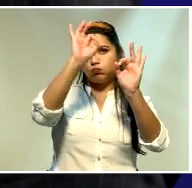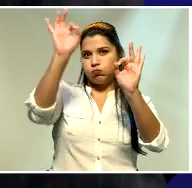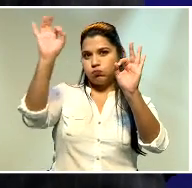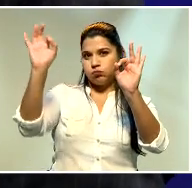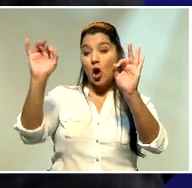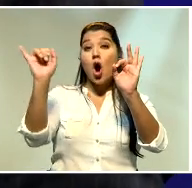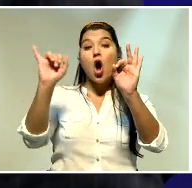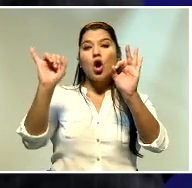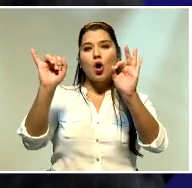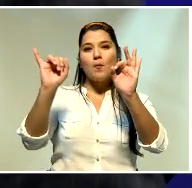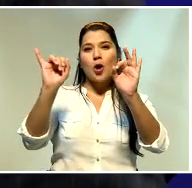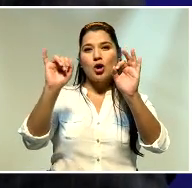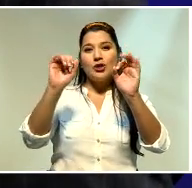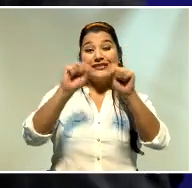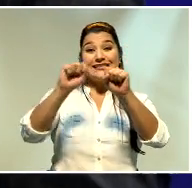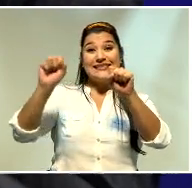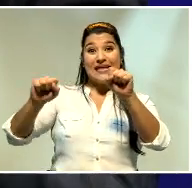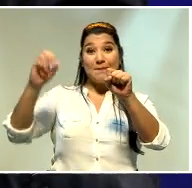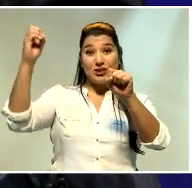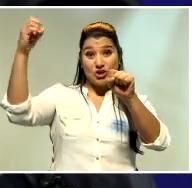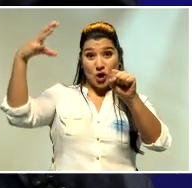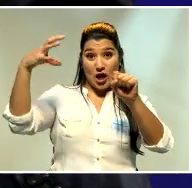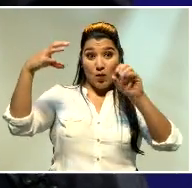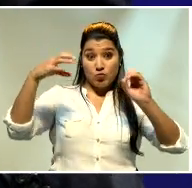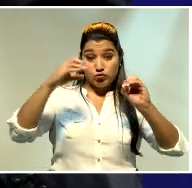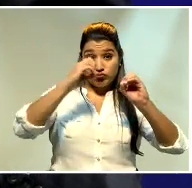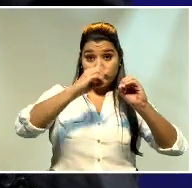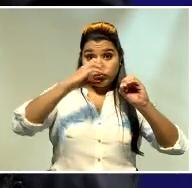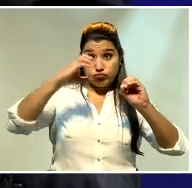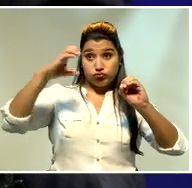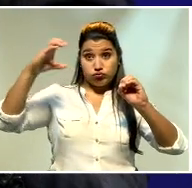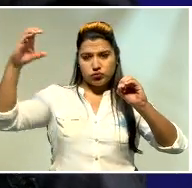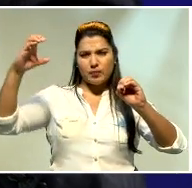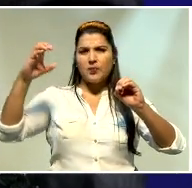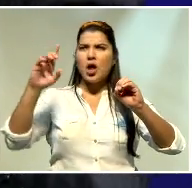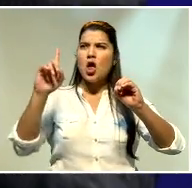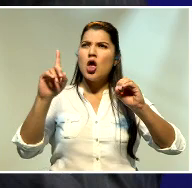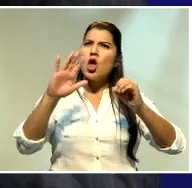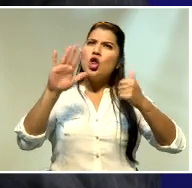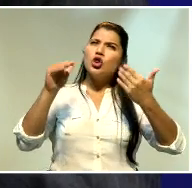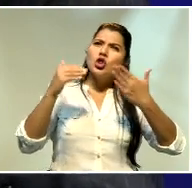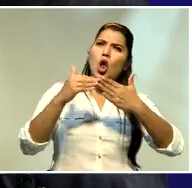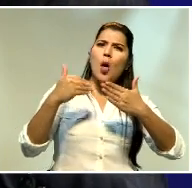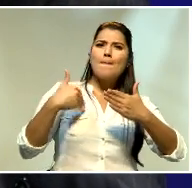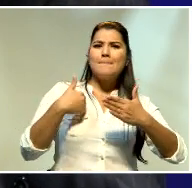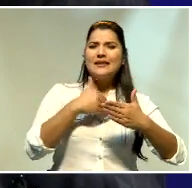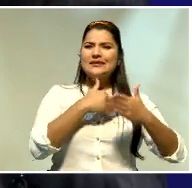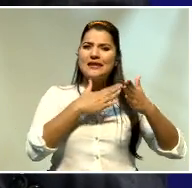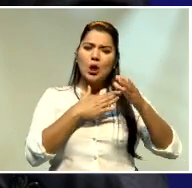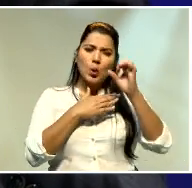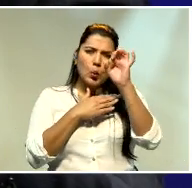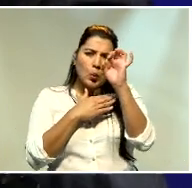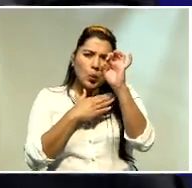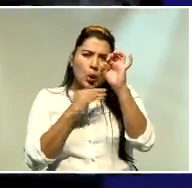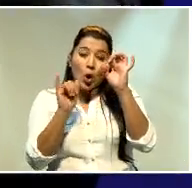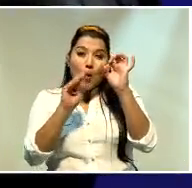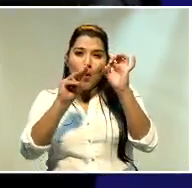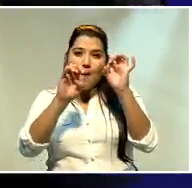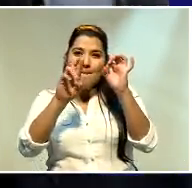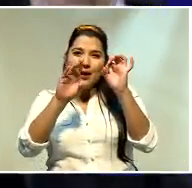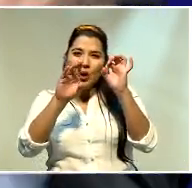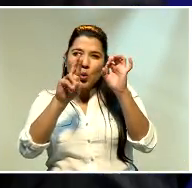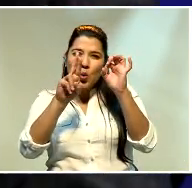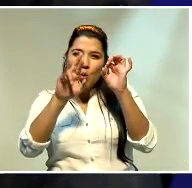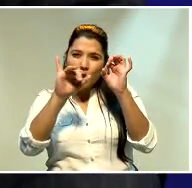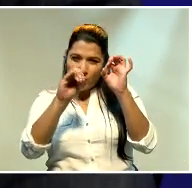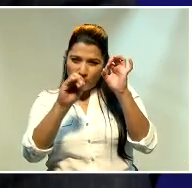solar, todos los ministerios son como del tamaño de Mercurio, son pequeñitos. Y el Ministerio de